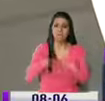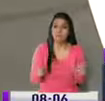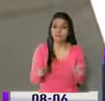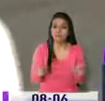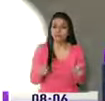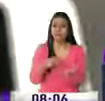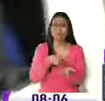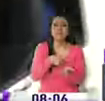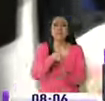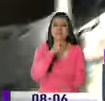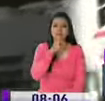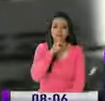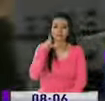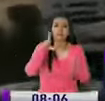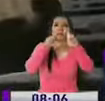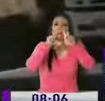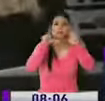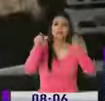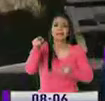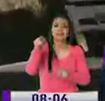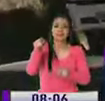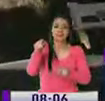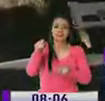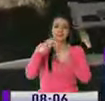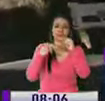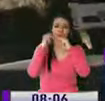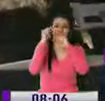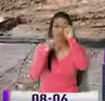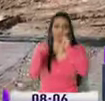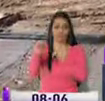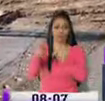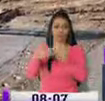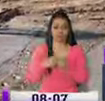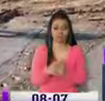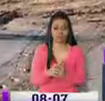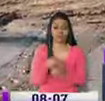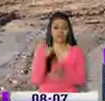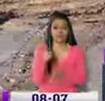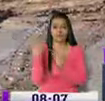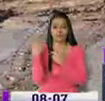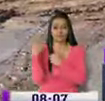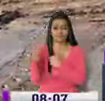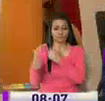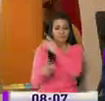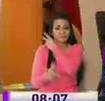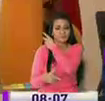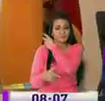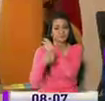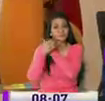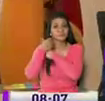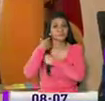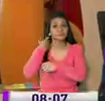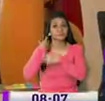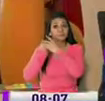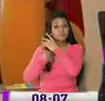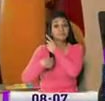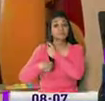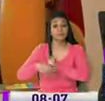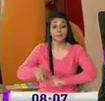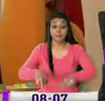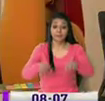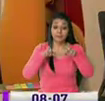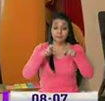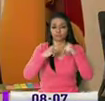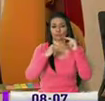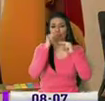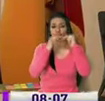mismo se lo cobrará a quienes generan los residuos o escombros, es decir, a las constructoras. A través del permiso de construcción. El momento